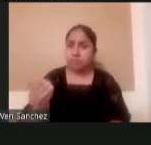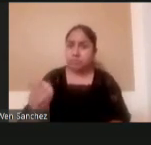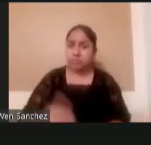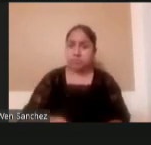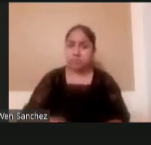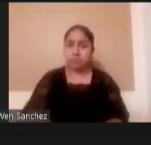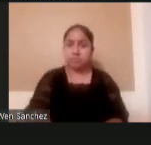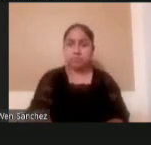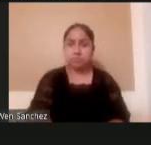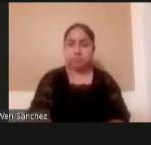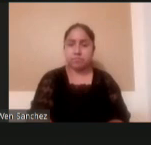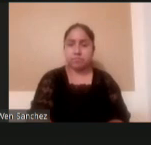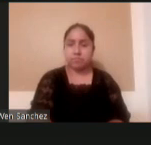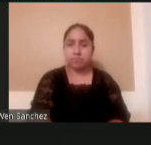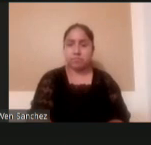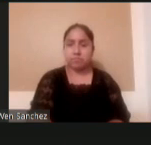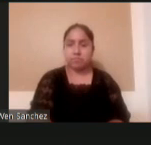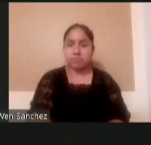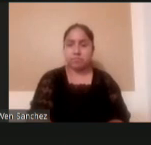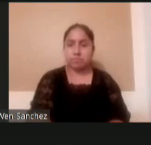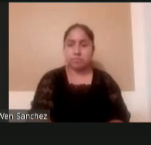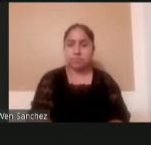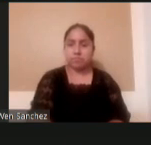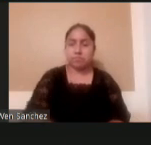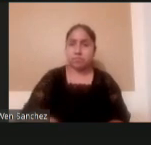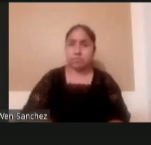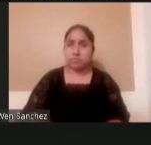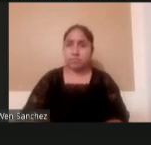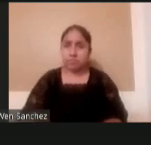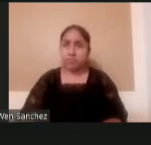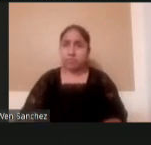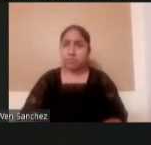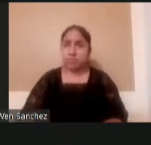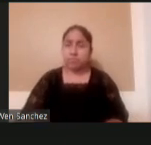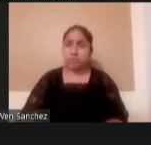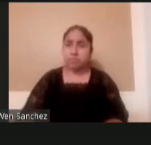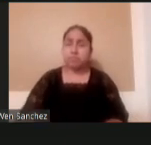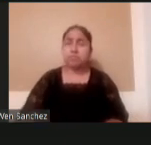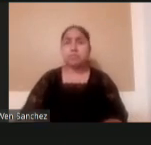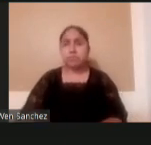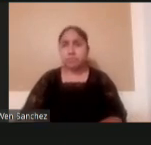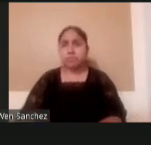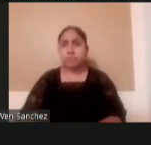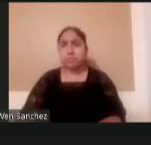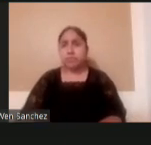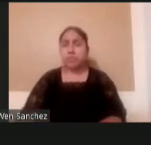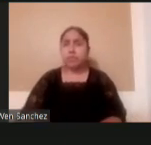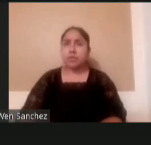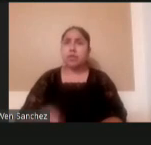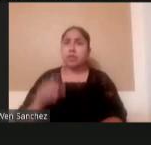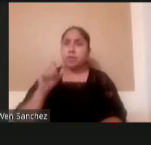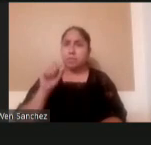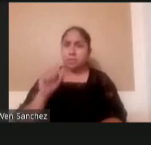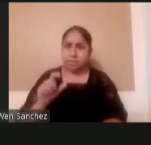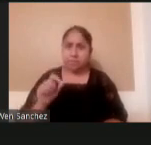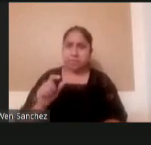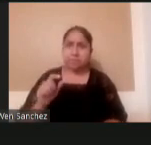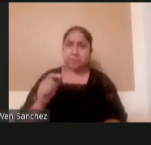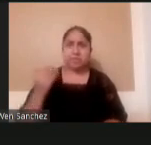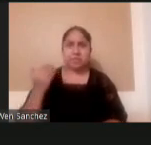señor presidente. Es en cuanto a lo que señaló el regidor que me antecedió en la